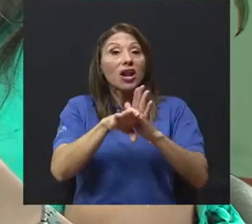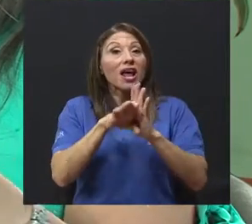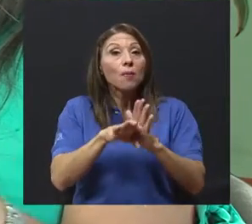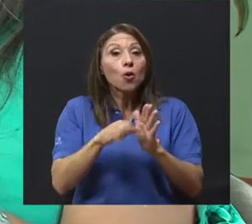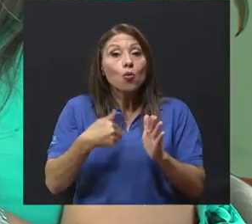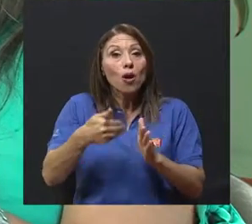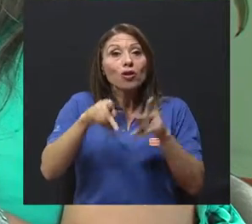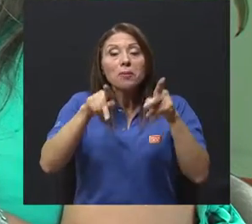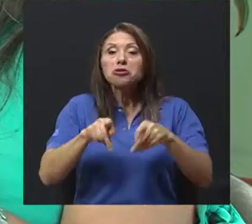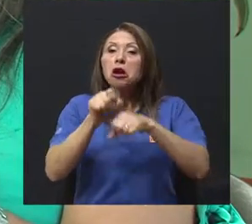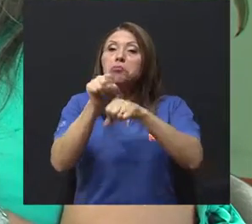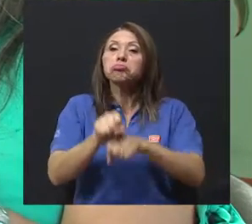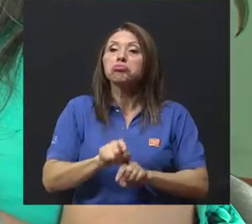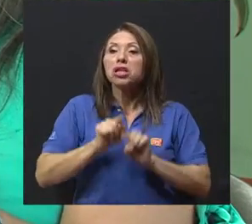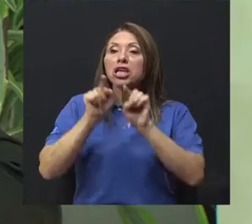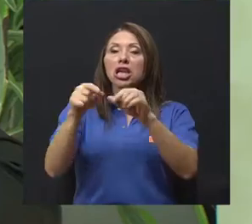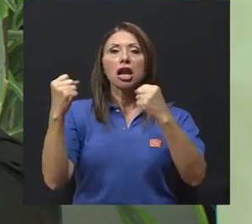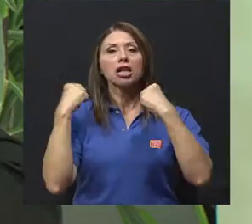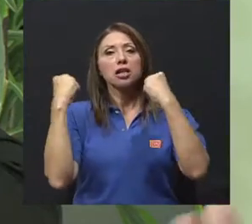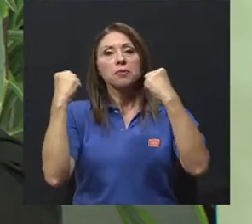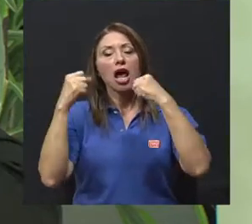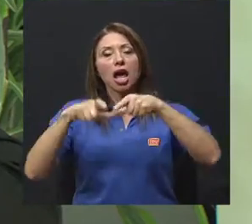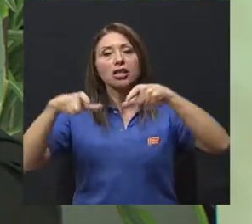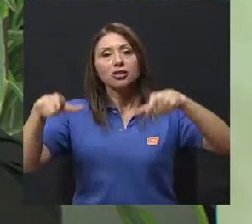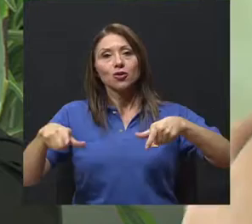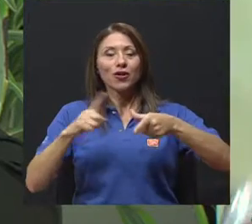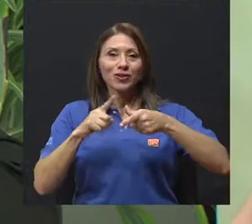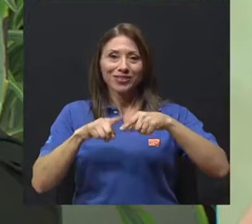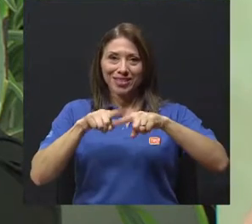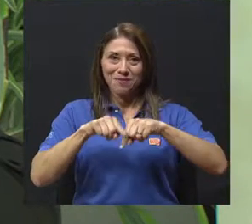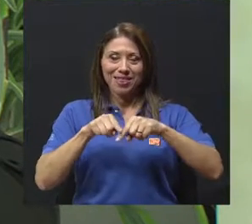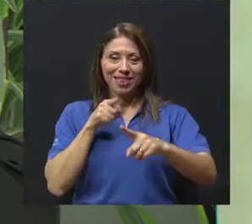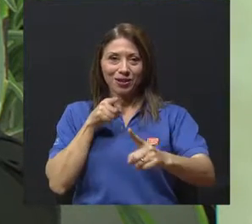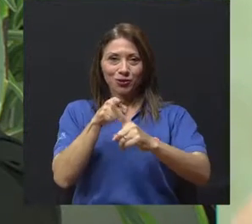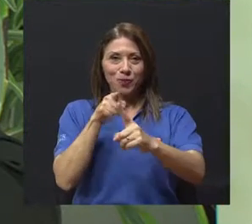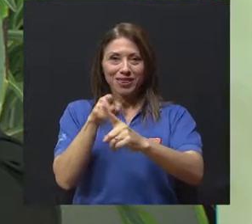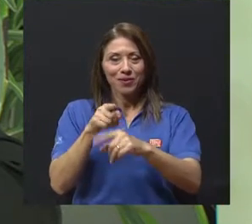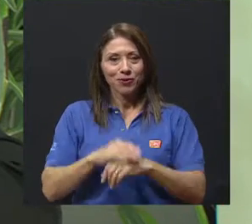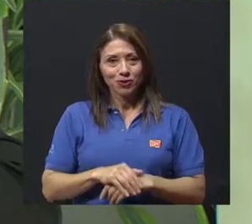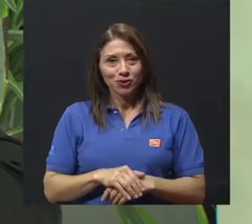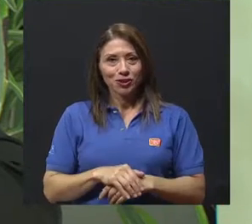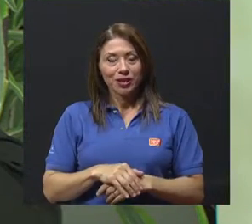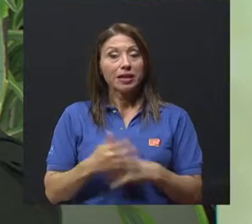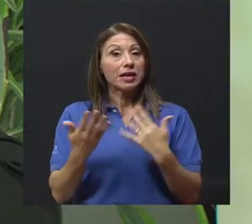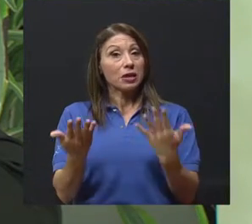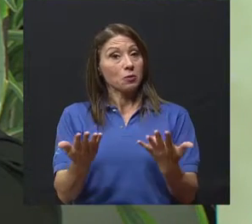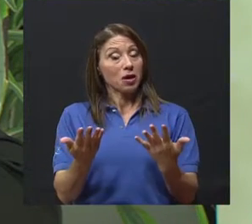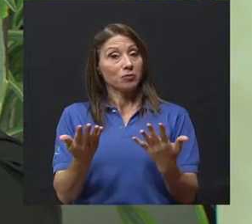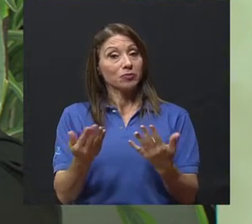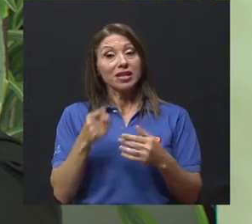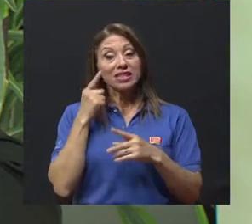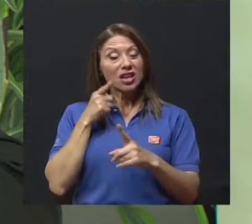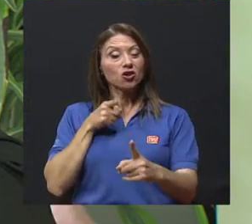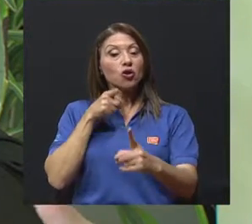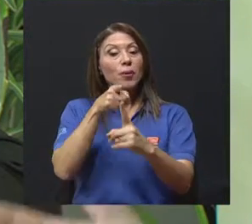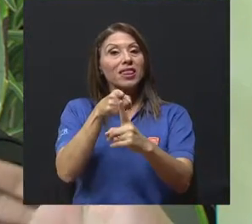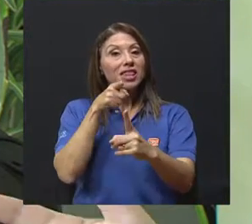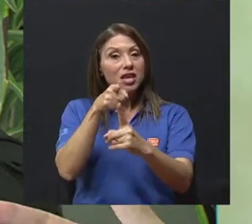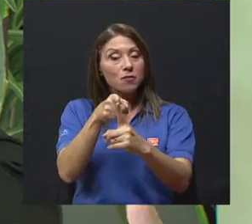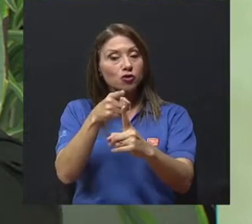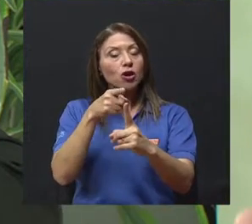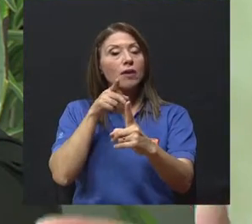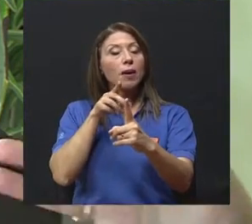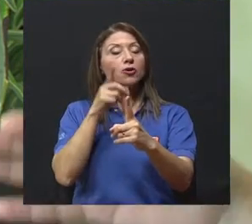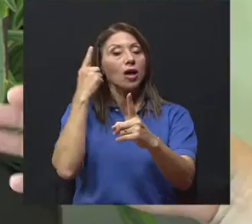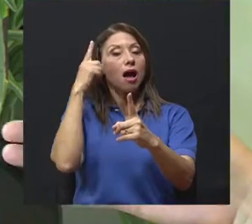gimnasio por ejemplo lo entiendes es como depende de los objetivos y si es para los objetivos los trazamos ponemos un